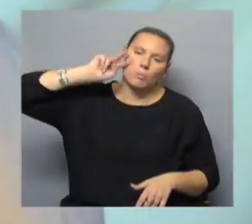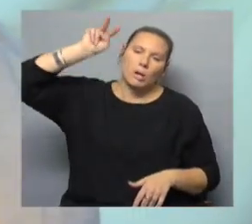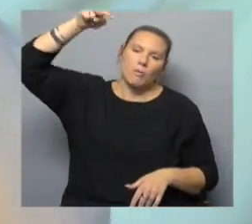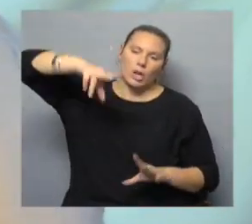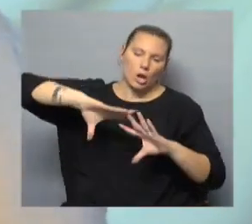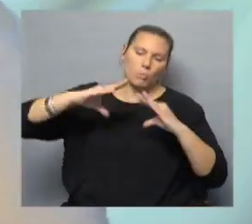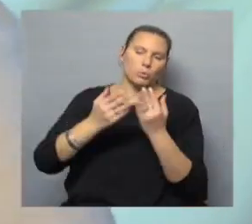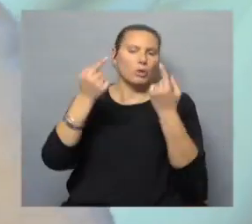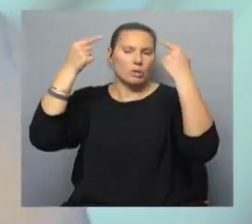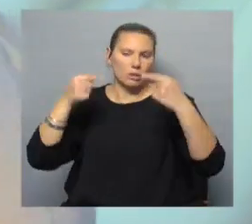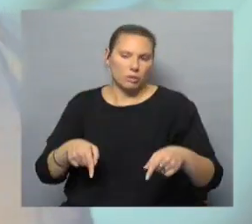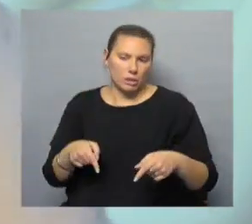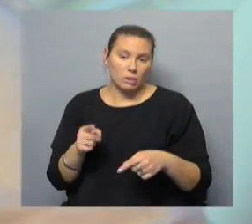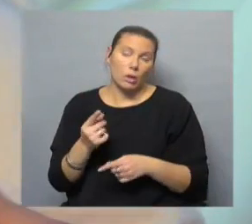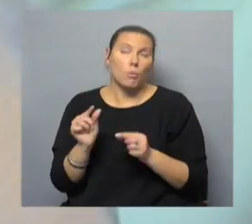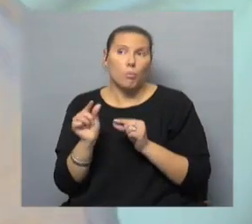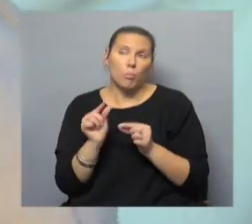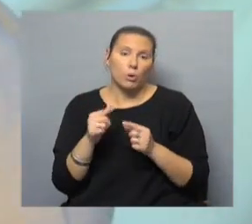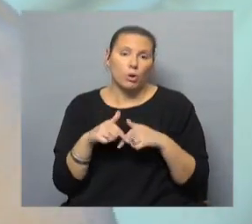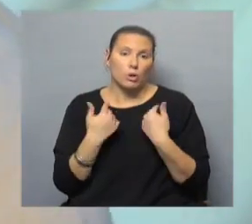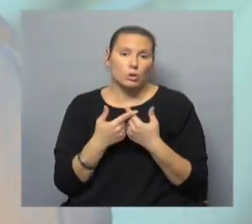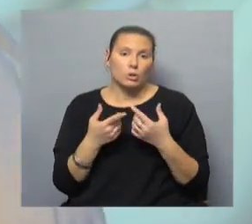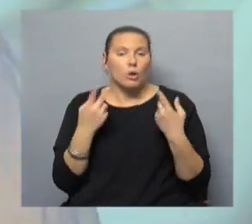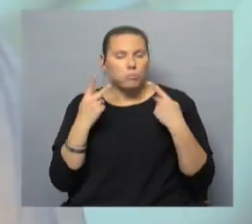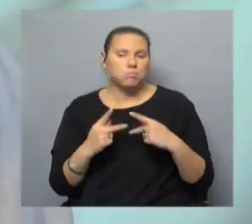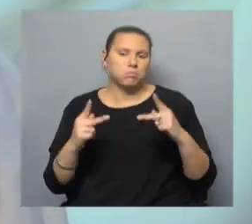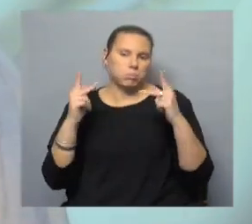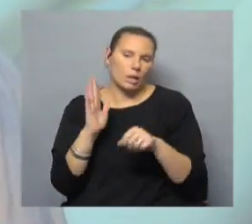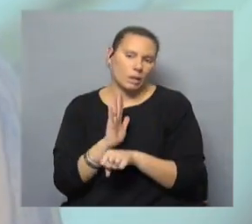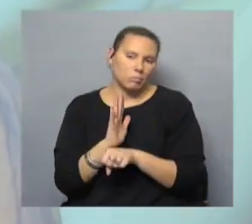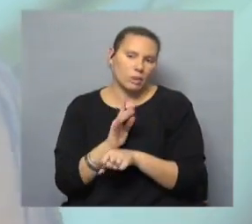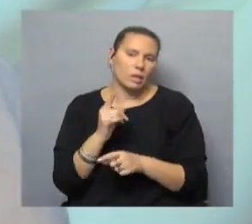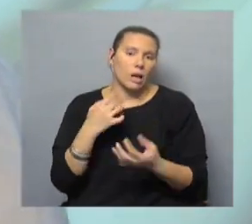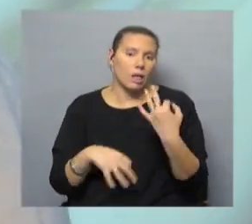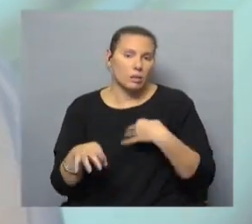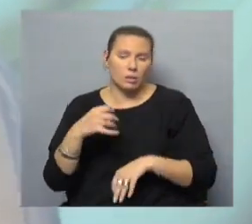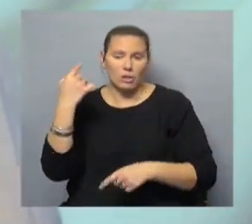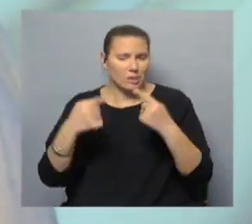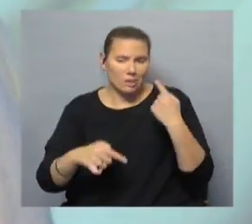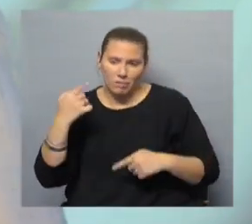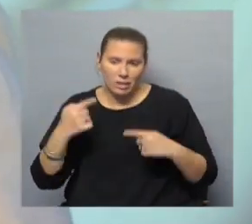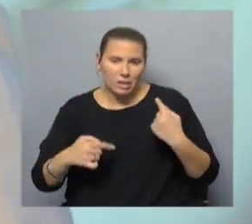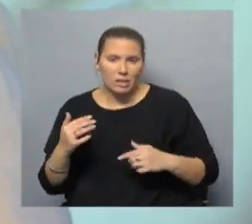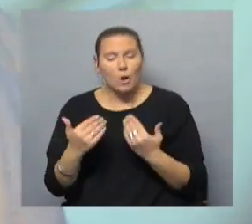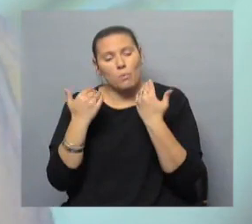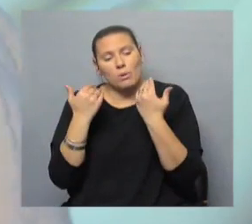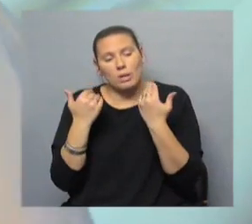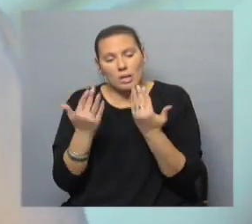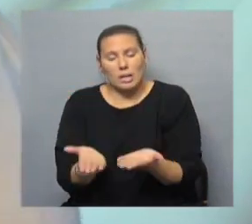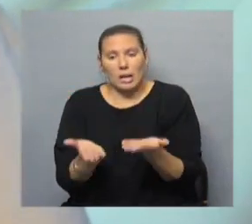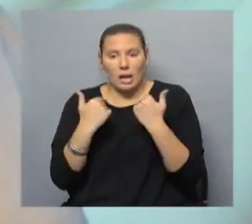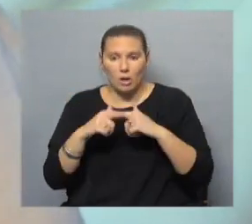perspectiva, ¿no? De alguna manera hacemos todos juntos un viaje, y cada hora es diferente. Es muy diferente, es un regalo para nosotros y